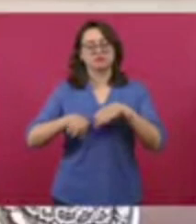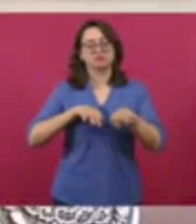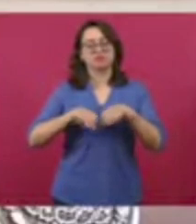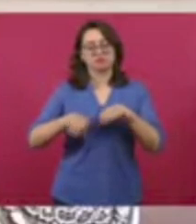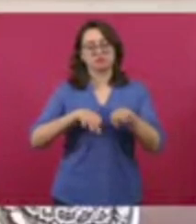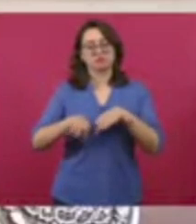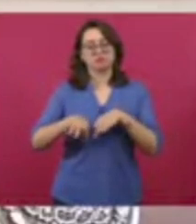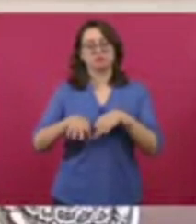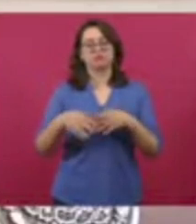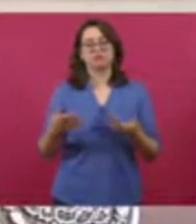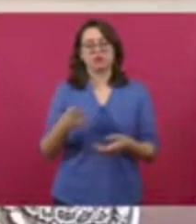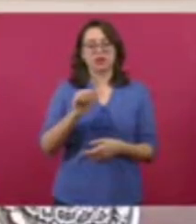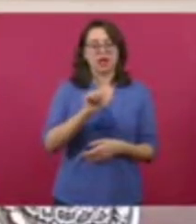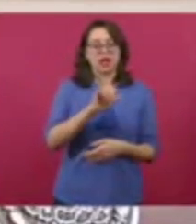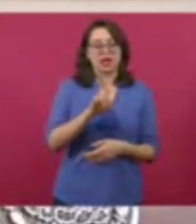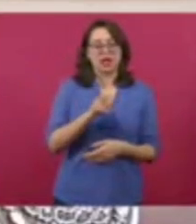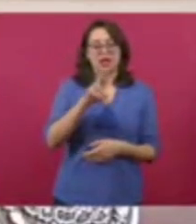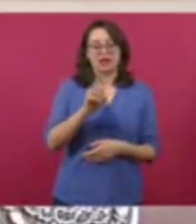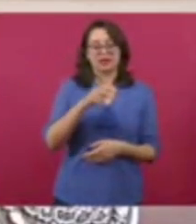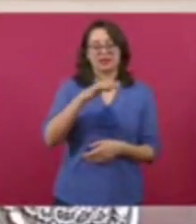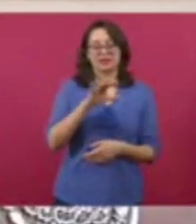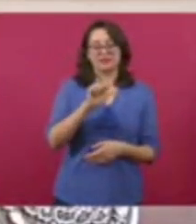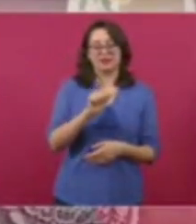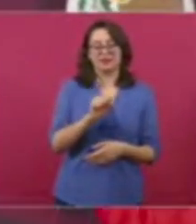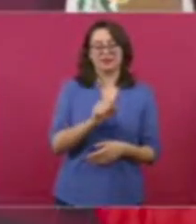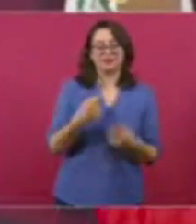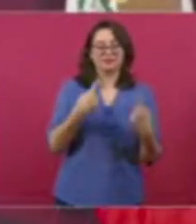ponerse de acuerdo con Alejandro Encinas,